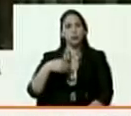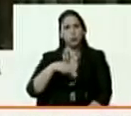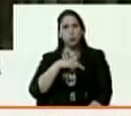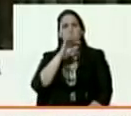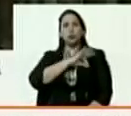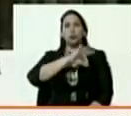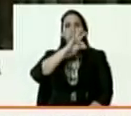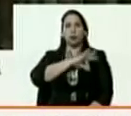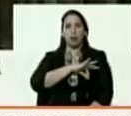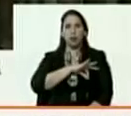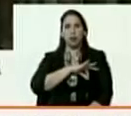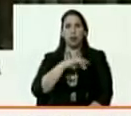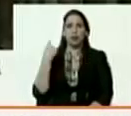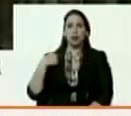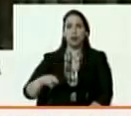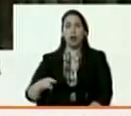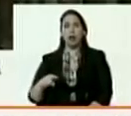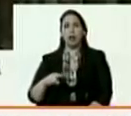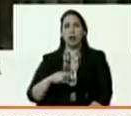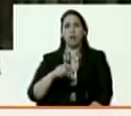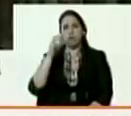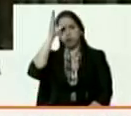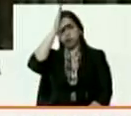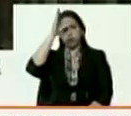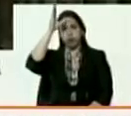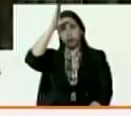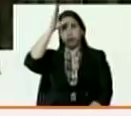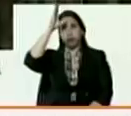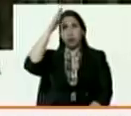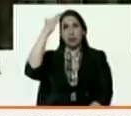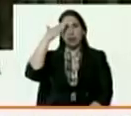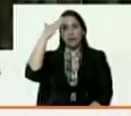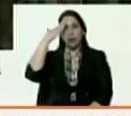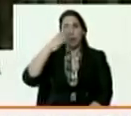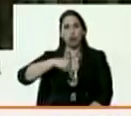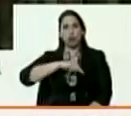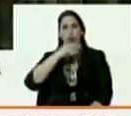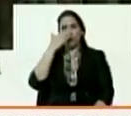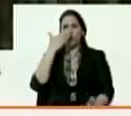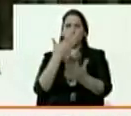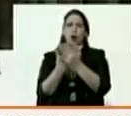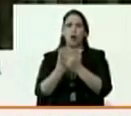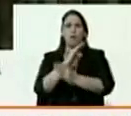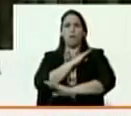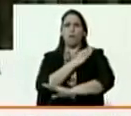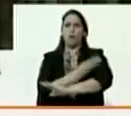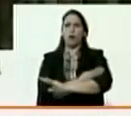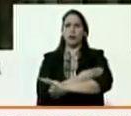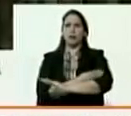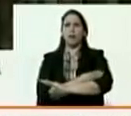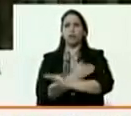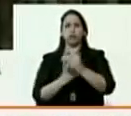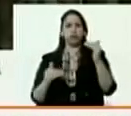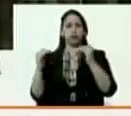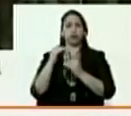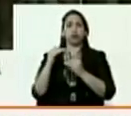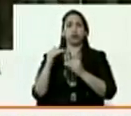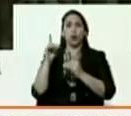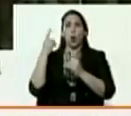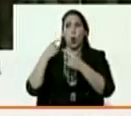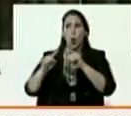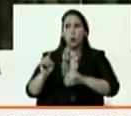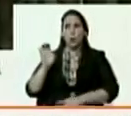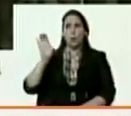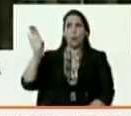sociedad tiene la plena conciencia al saber que enfrentamos a fuerzas poderosas, a potencias